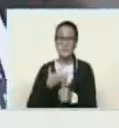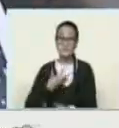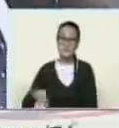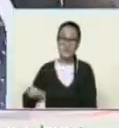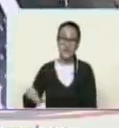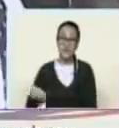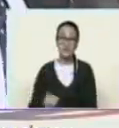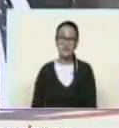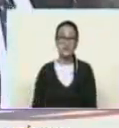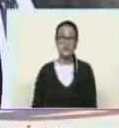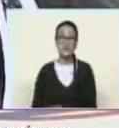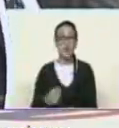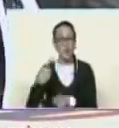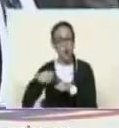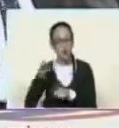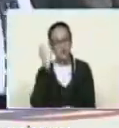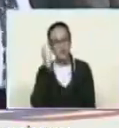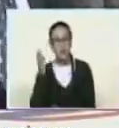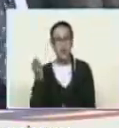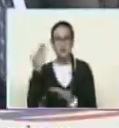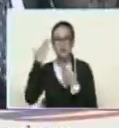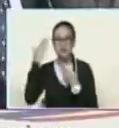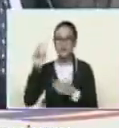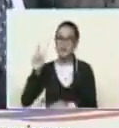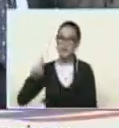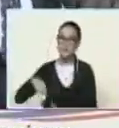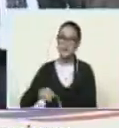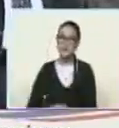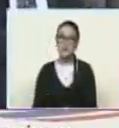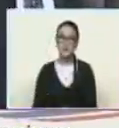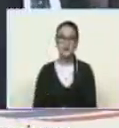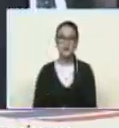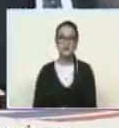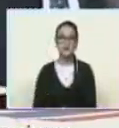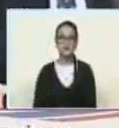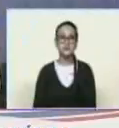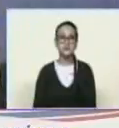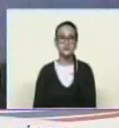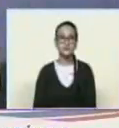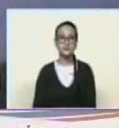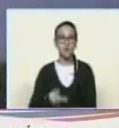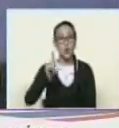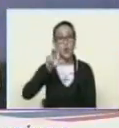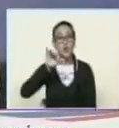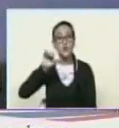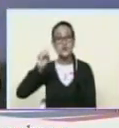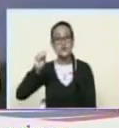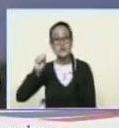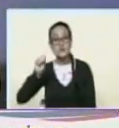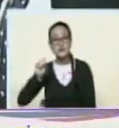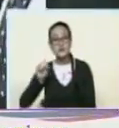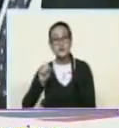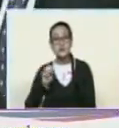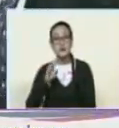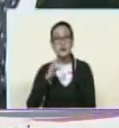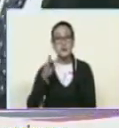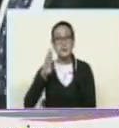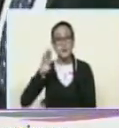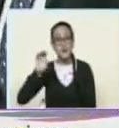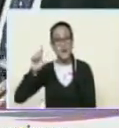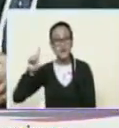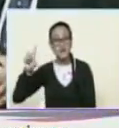Marisela Mendoza, camarada legisladora, Victoria Briceño, Luis Bello, Iván